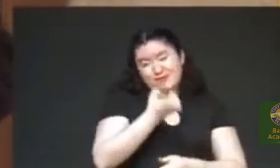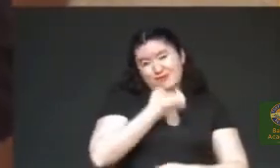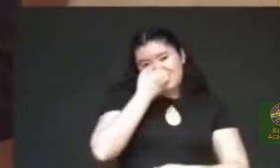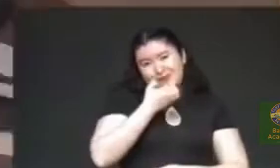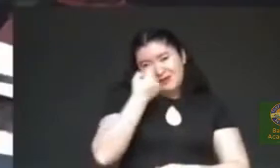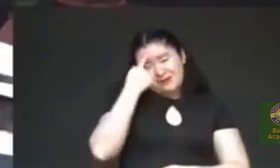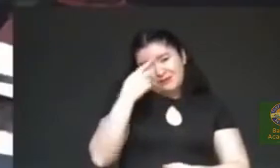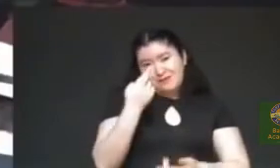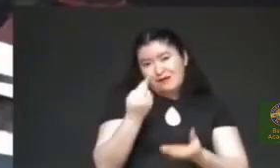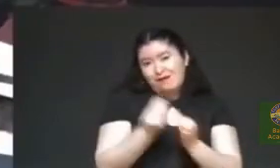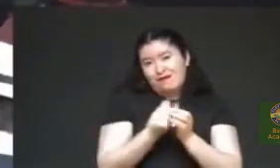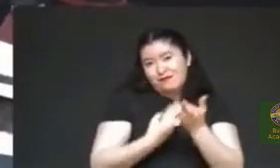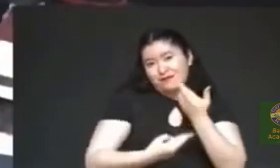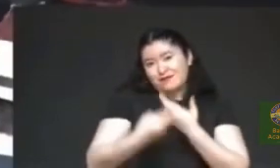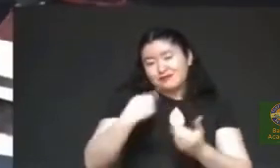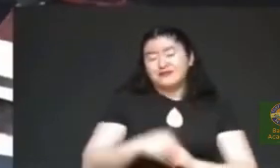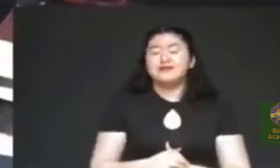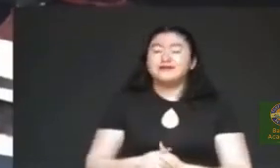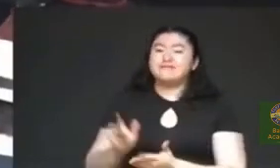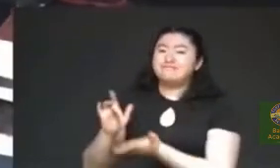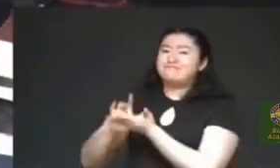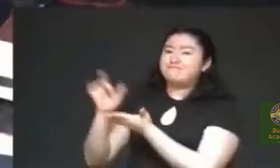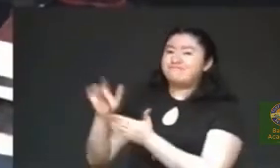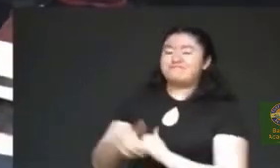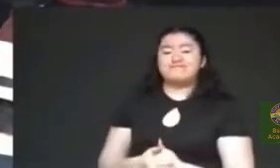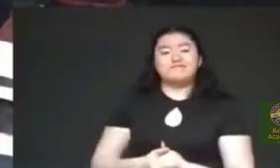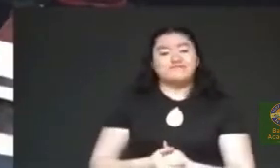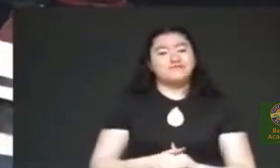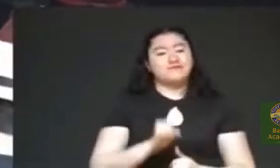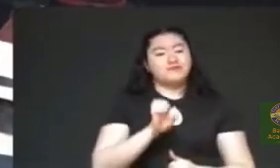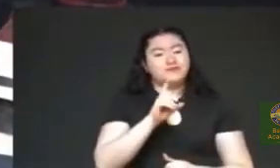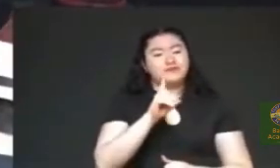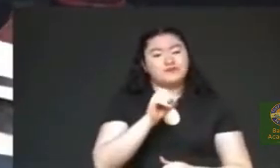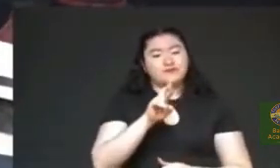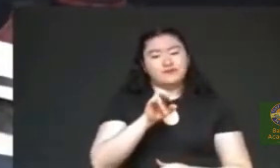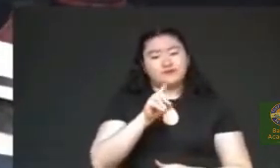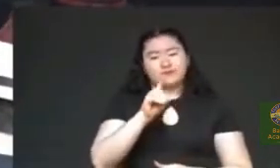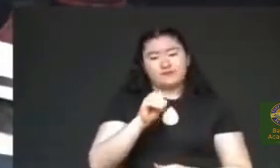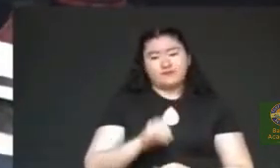Gracias. Continuamos con Eduardo Hernández del Universal.